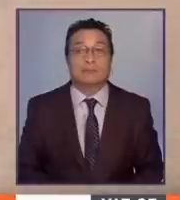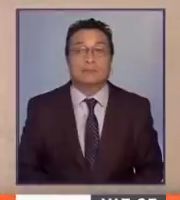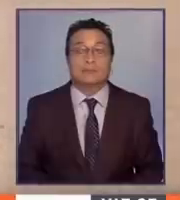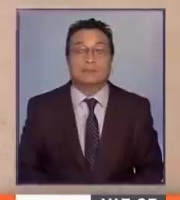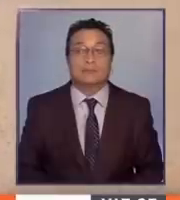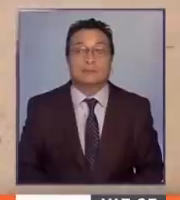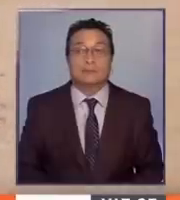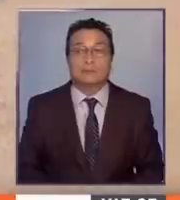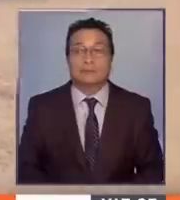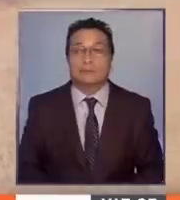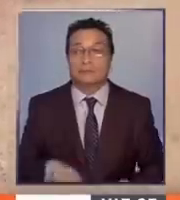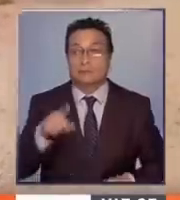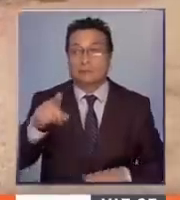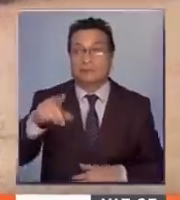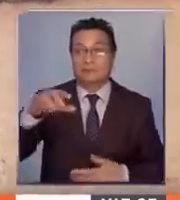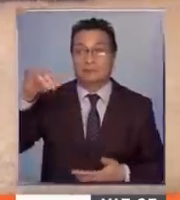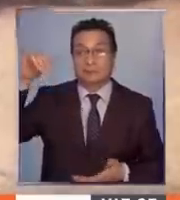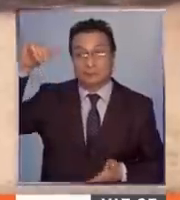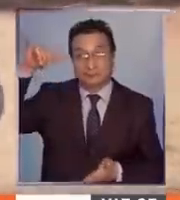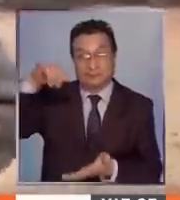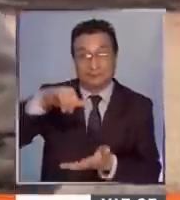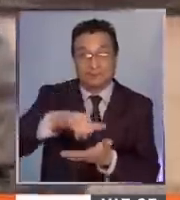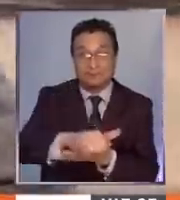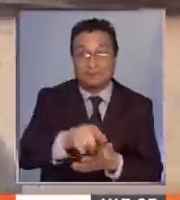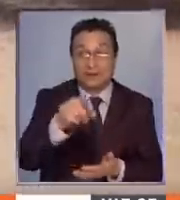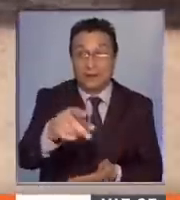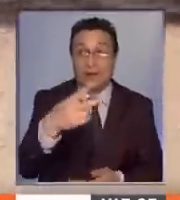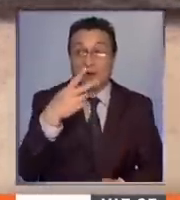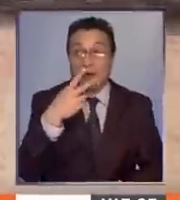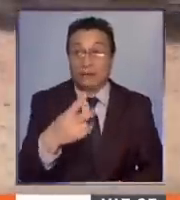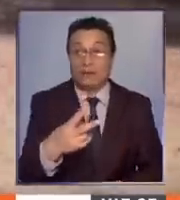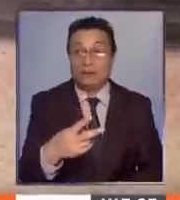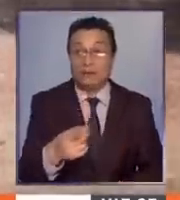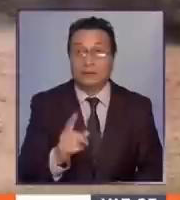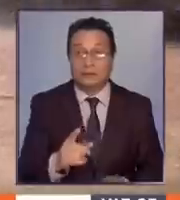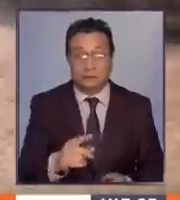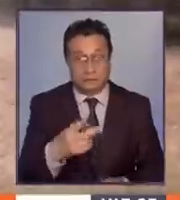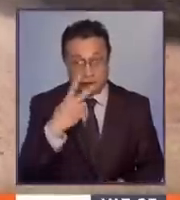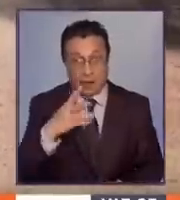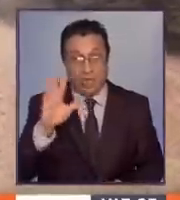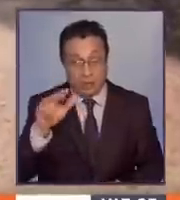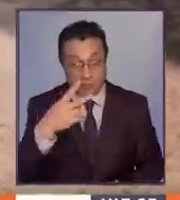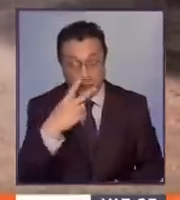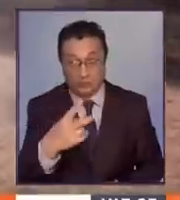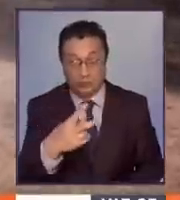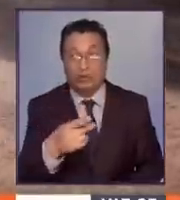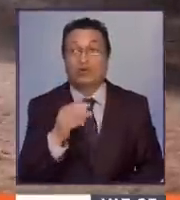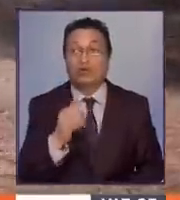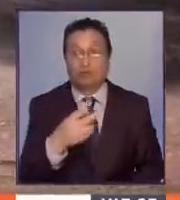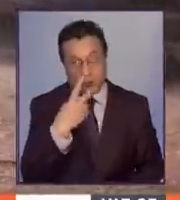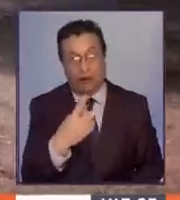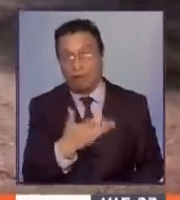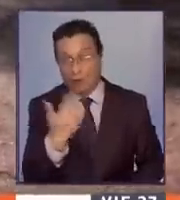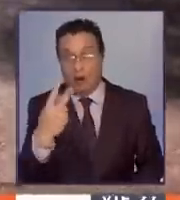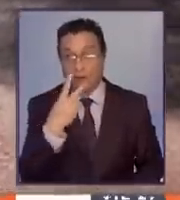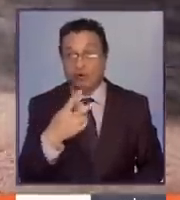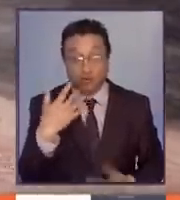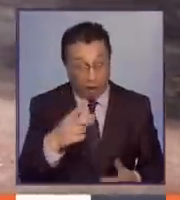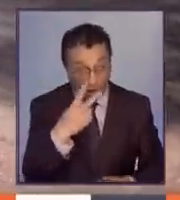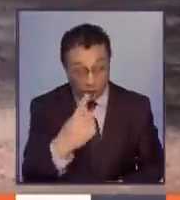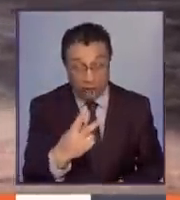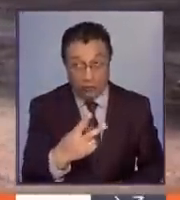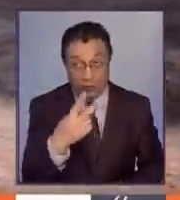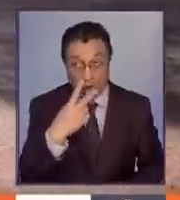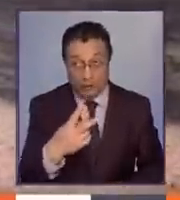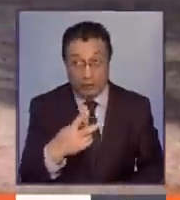No, la pista de aterrizaje, nos tuvieron en la pista. Vamos a despedirnos de la pista. ¿Cómo si la vimos? Ahí la agregamos. ¿La viste? Pero la